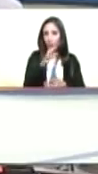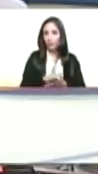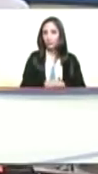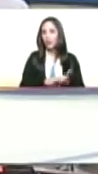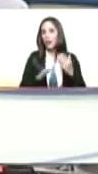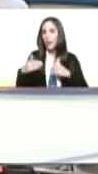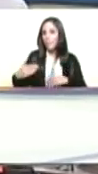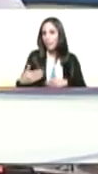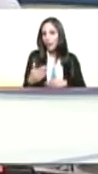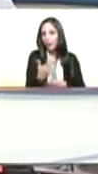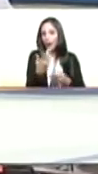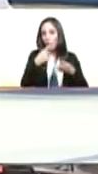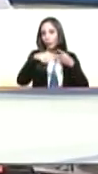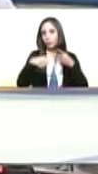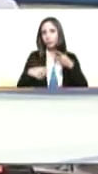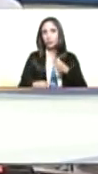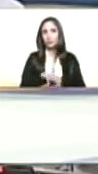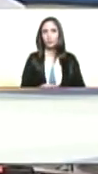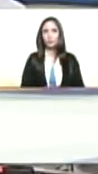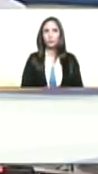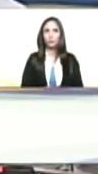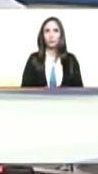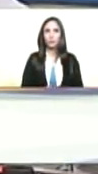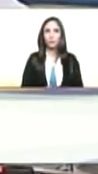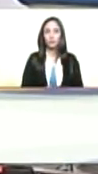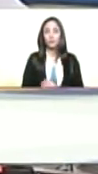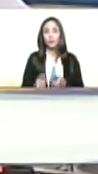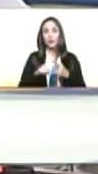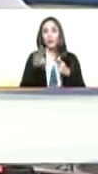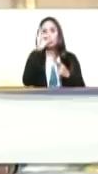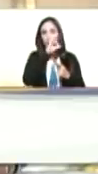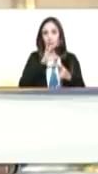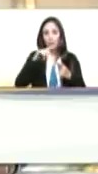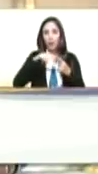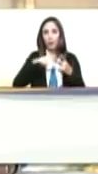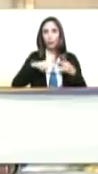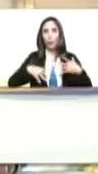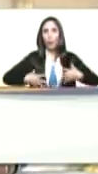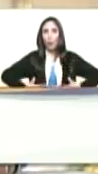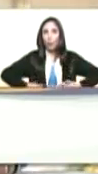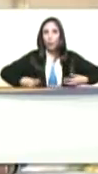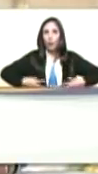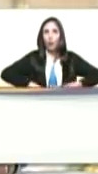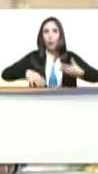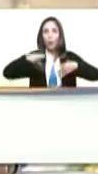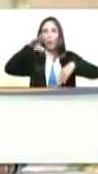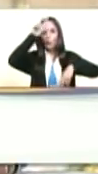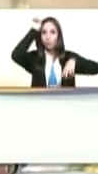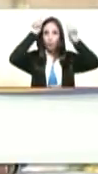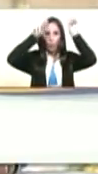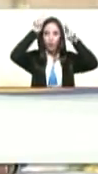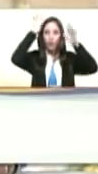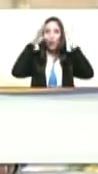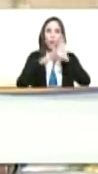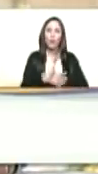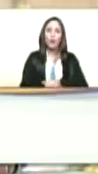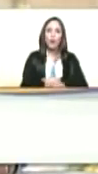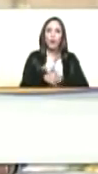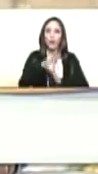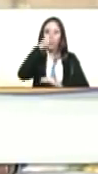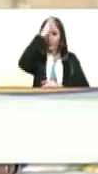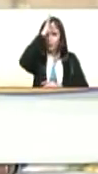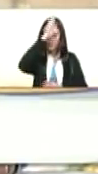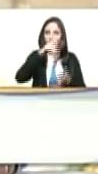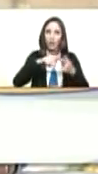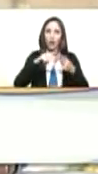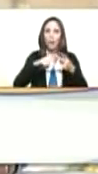y de Agricultura y cerdo, y pesca. Cerdo, ovejo, conejo, gallina pica tierra, gallina, y